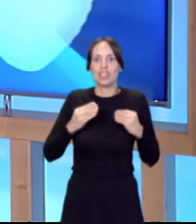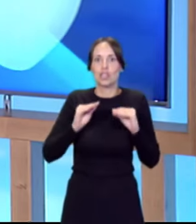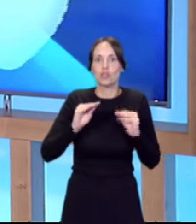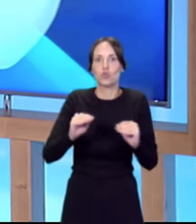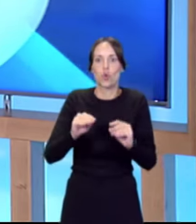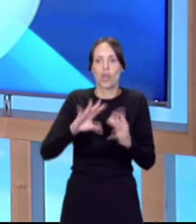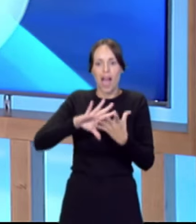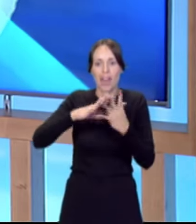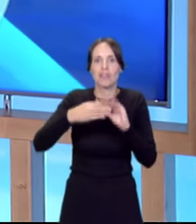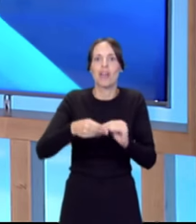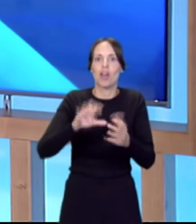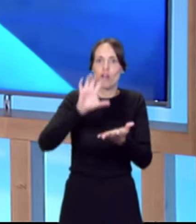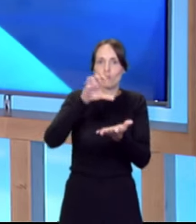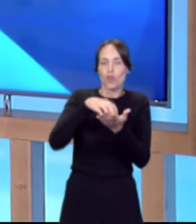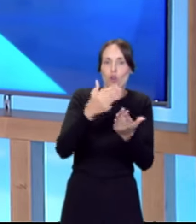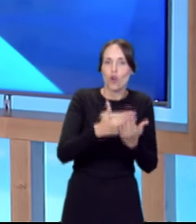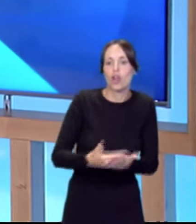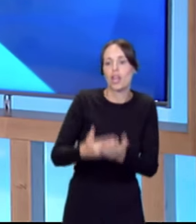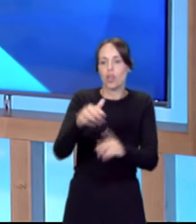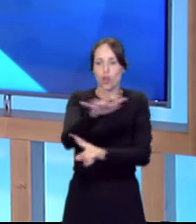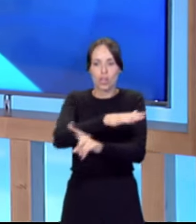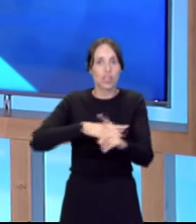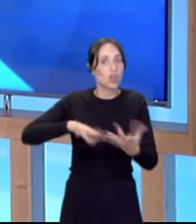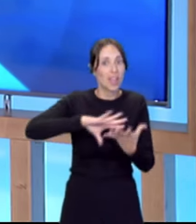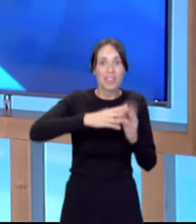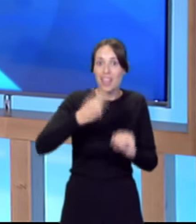entornos y que ahora van a tener que volver a empezar de cero.